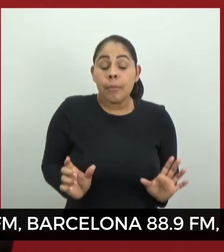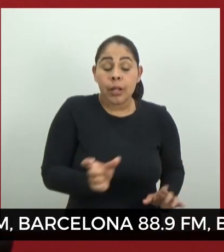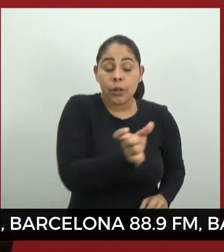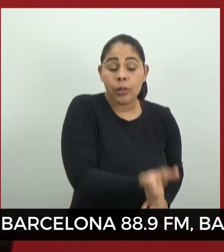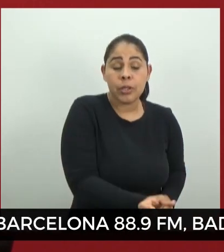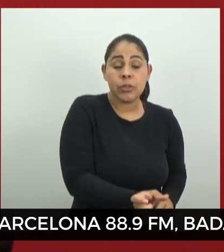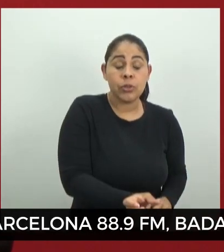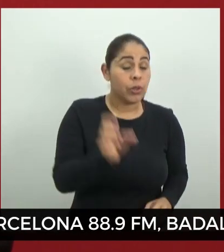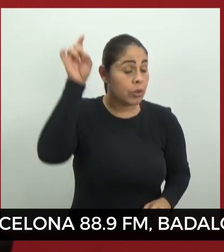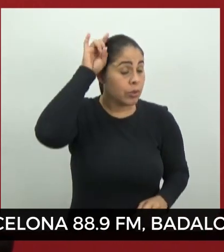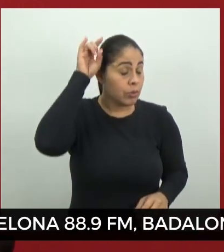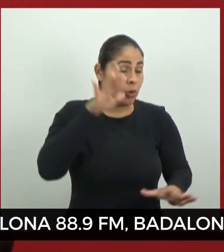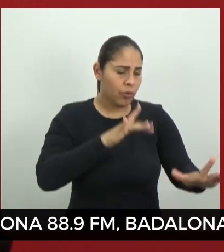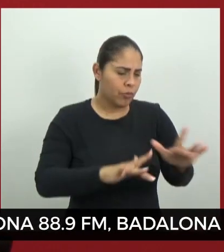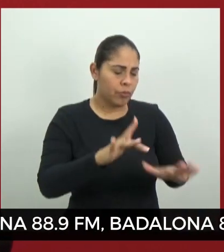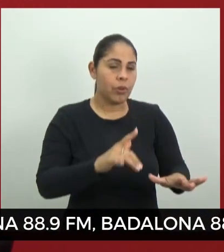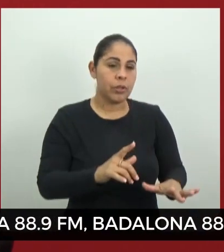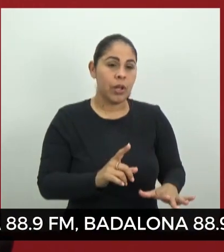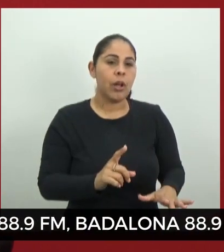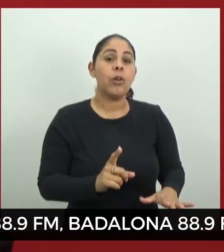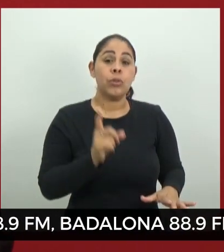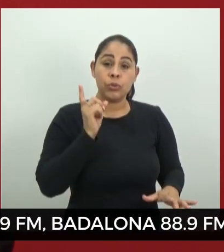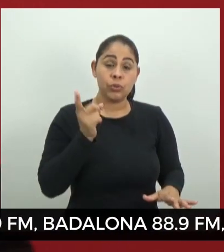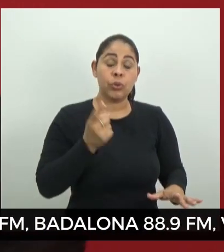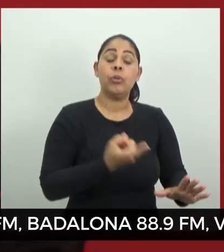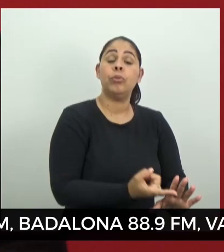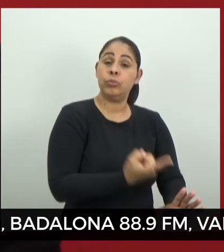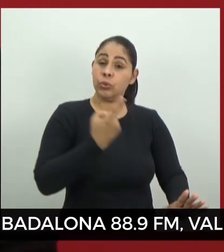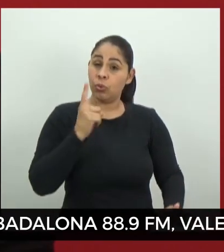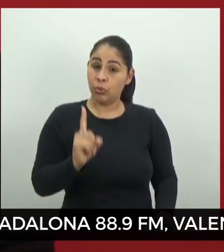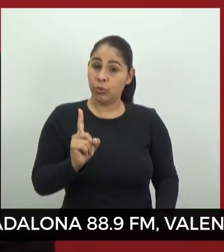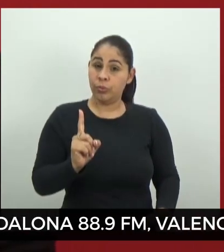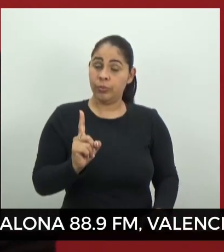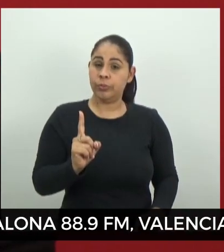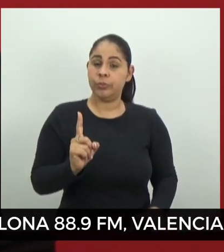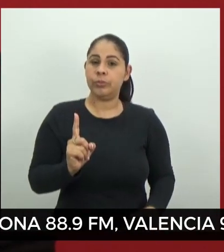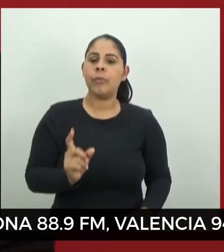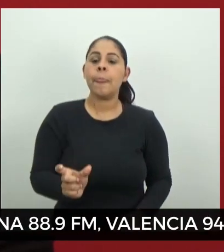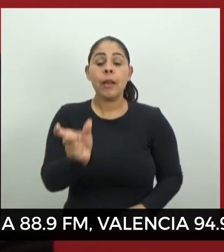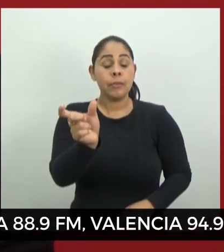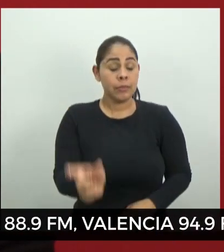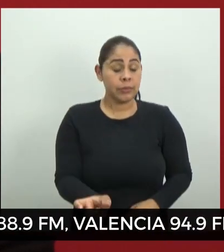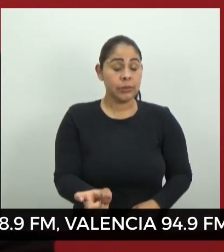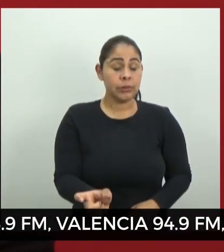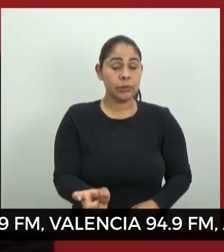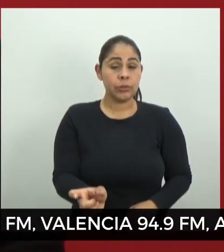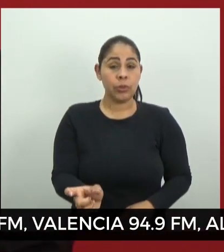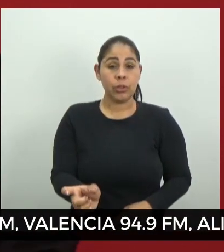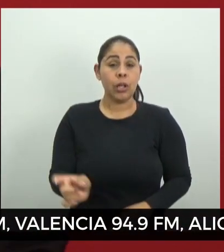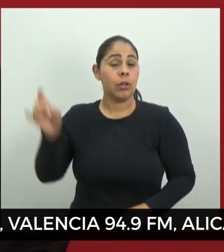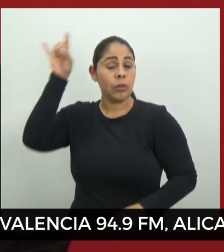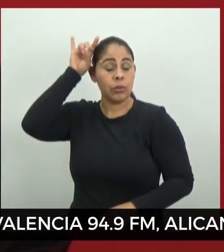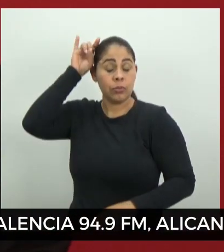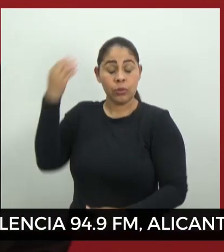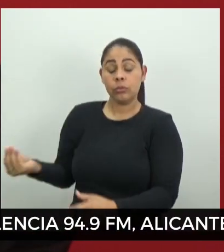endemoniados. ¿Qué es un poseído? Una persona poseída es una persona que